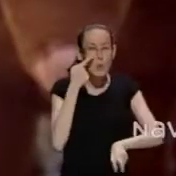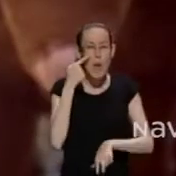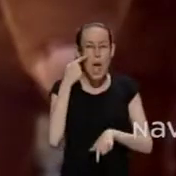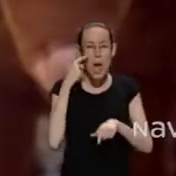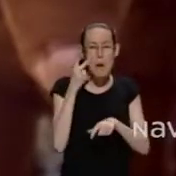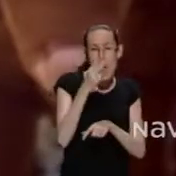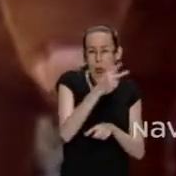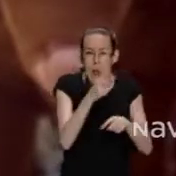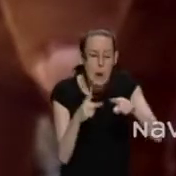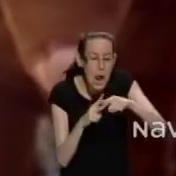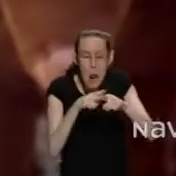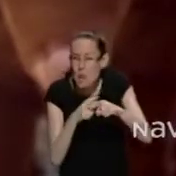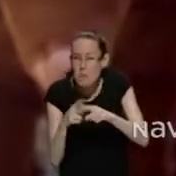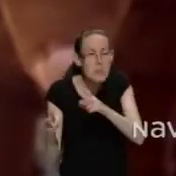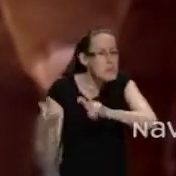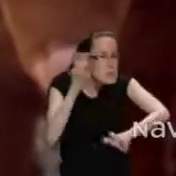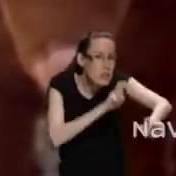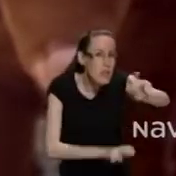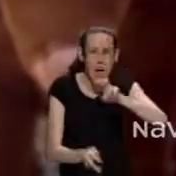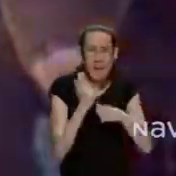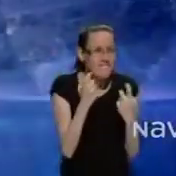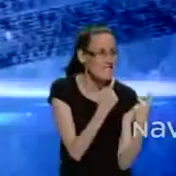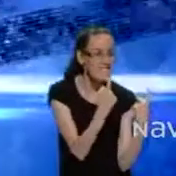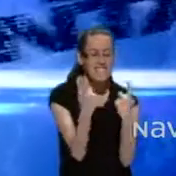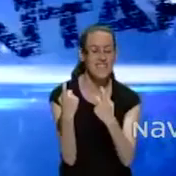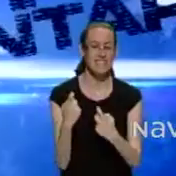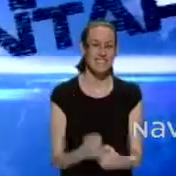de sitio o lo que sea. Aunque no tenga trabajo, algo tengo que hacer.